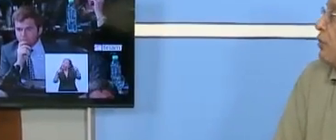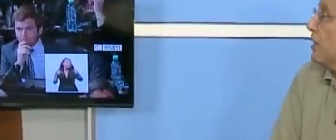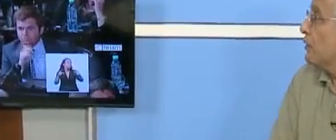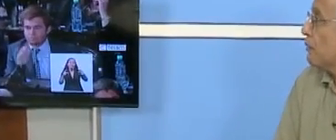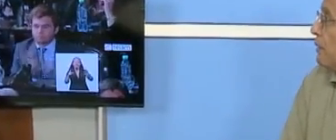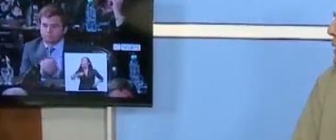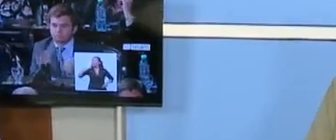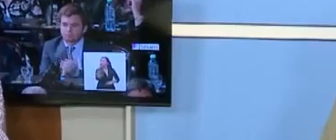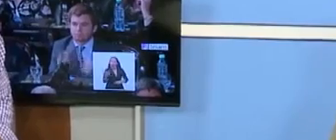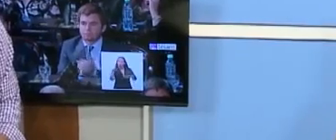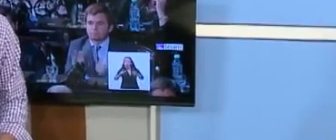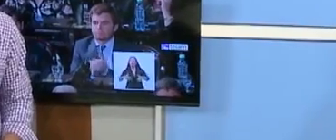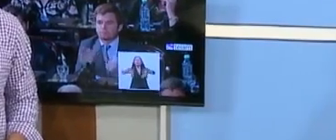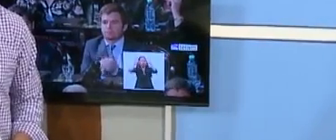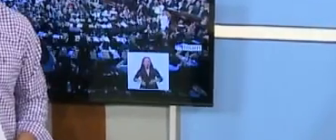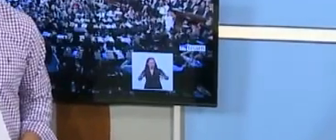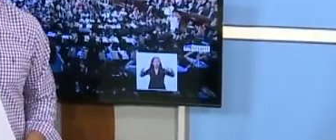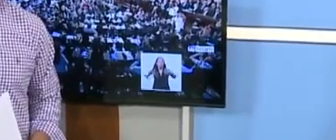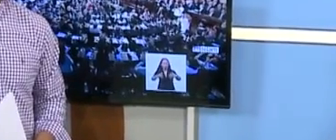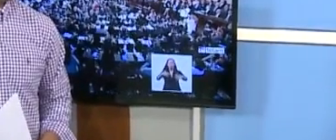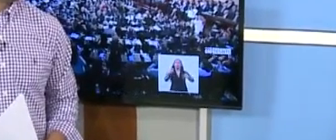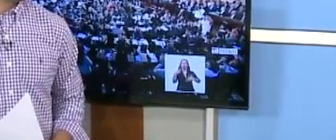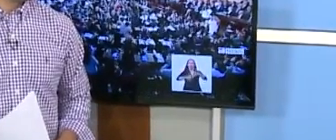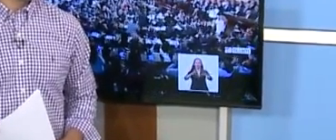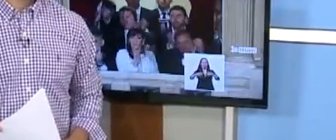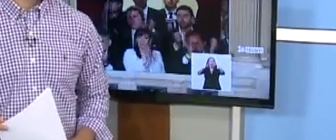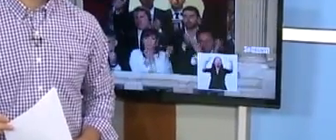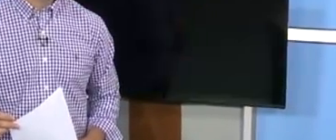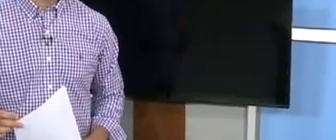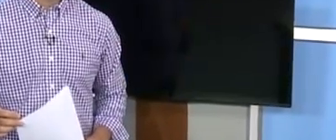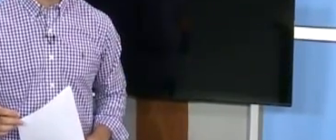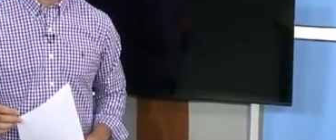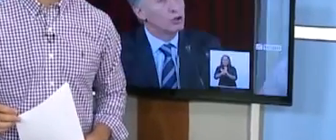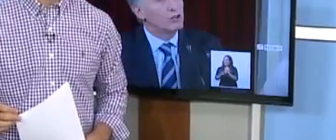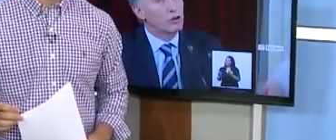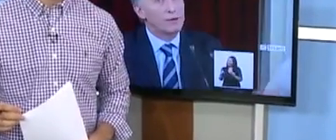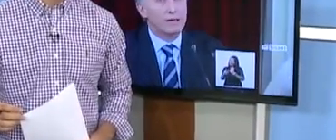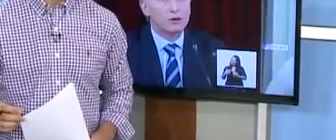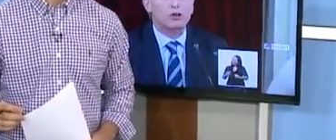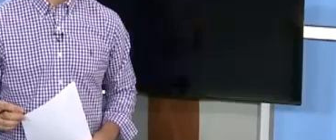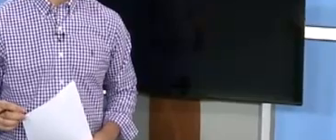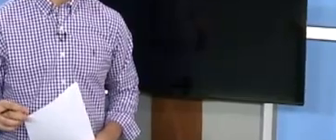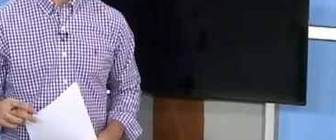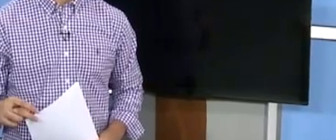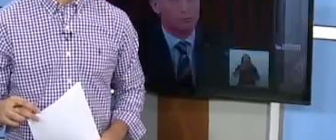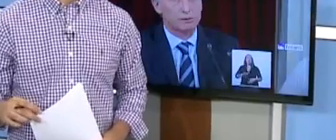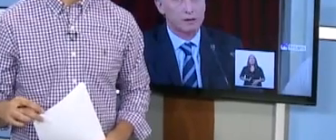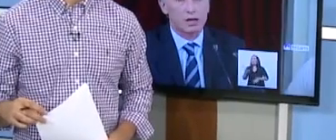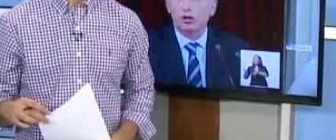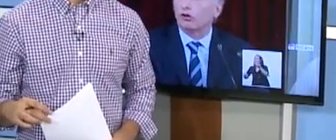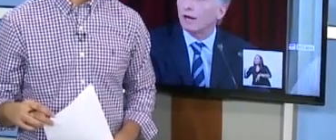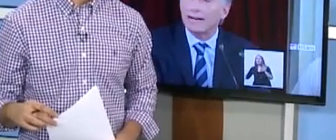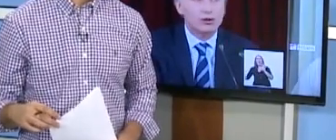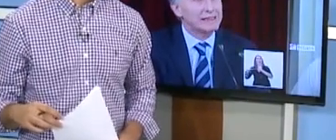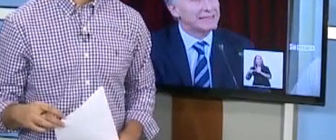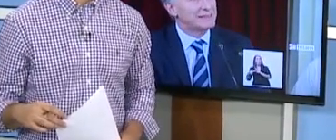todos los gobiernos normalmente la hacen, una herencia que comparada con la que recibió Kirchner en el 2003 me parece que es bastante